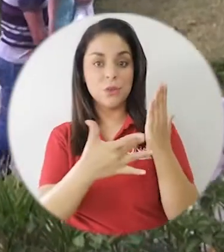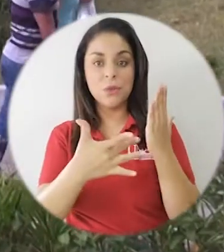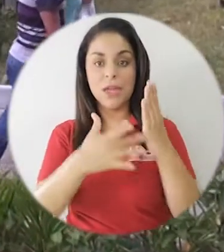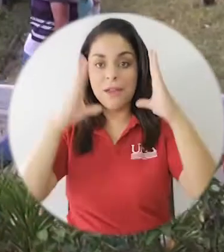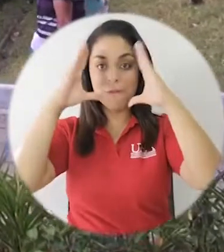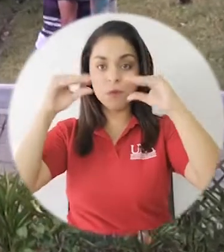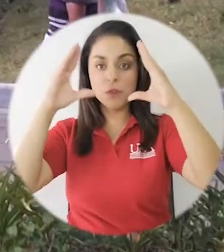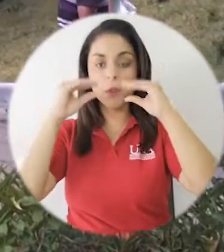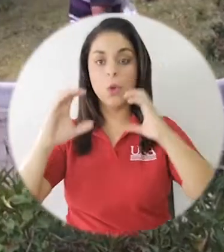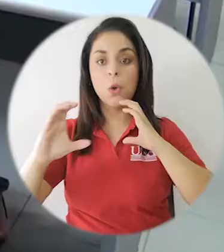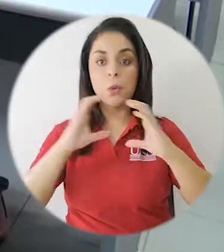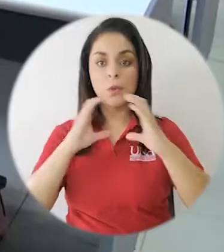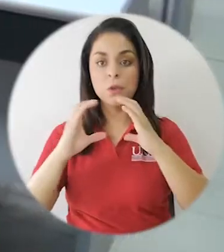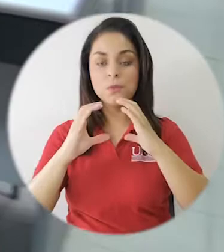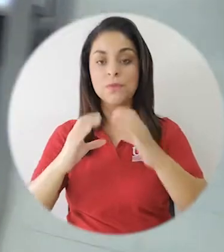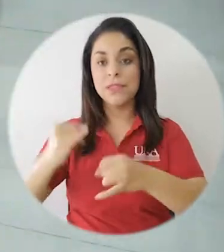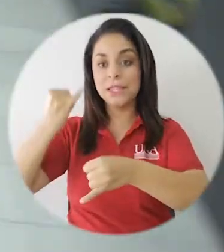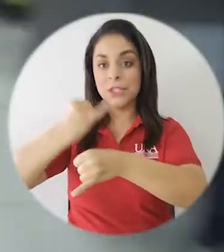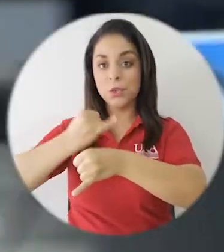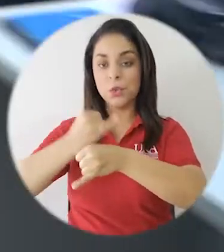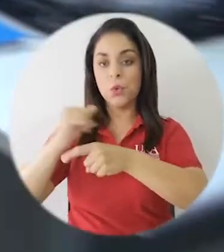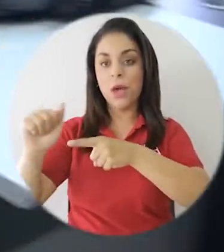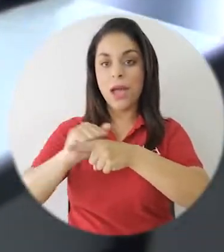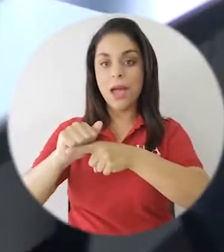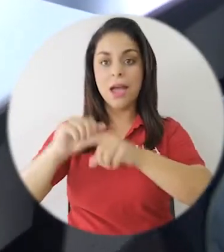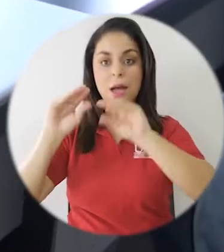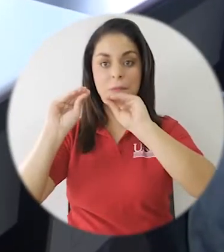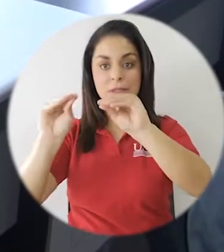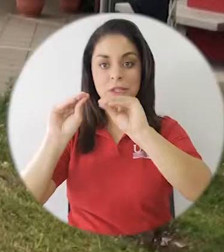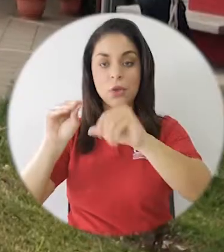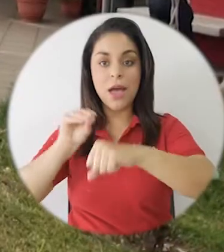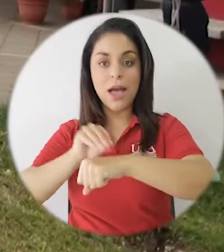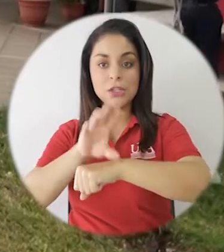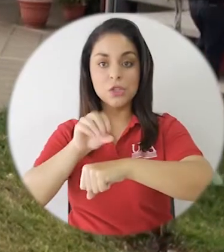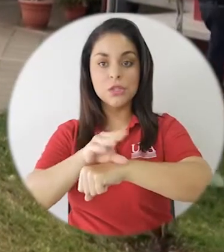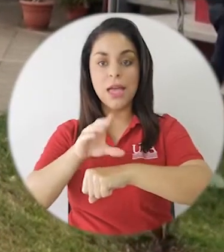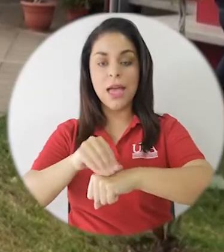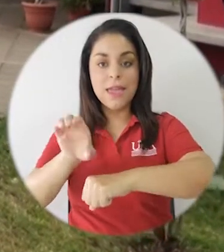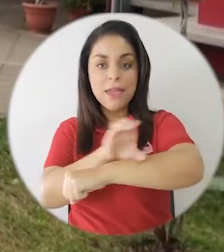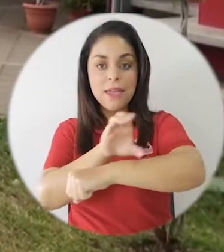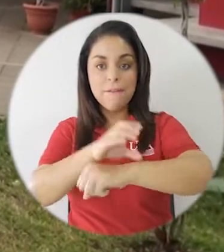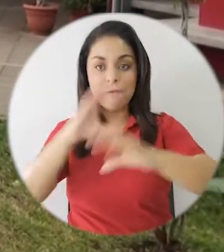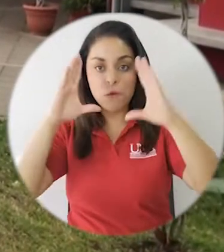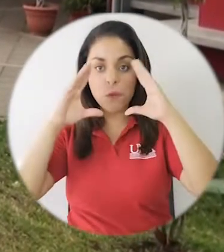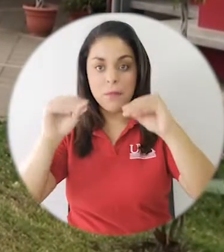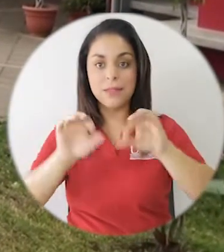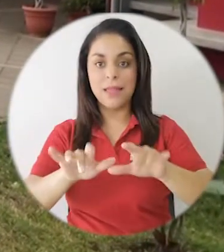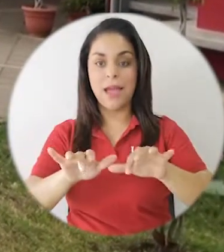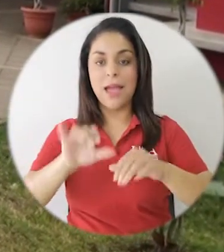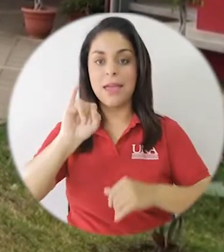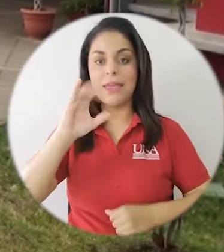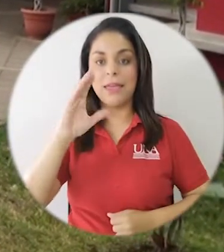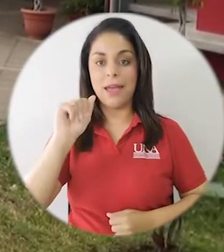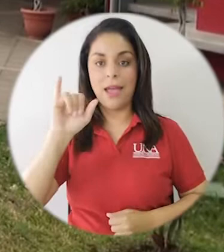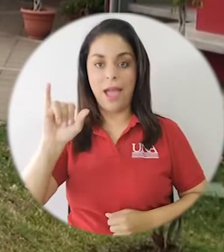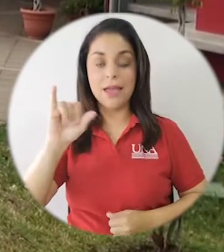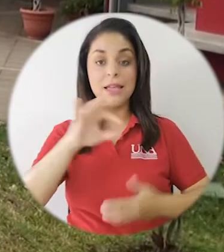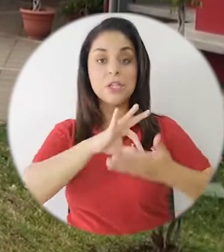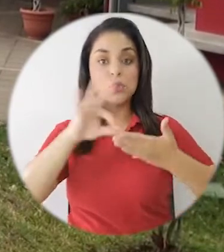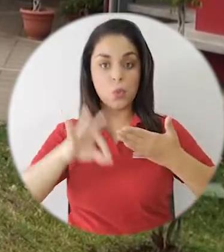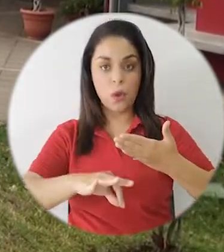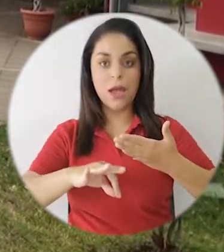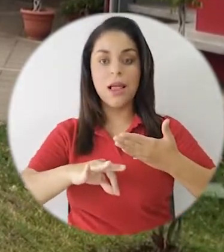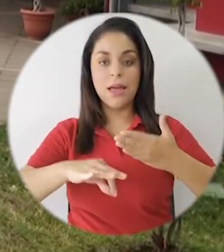tecnologías de la información y comunicación, el Instituto de Capacitación y Asesoría en Informática, ICAI, de la Escuela